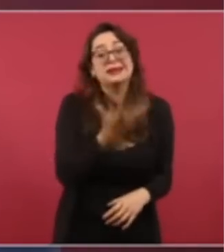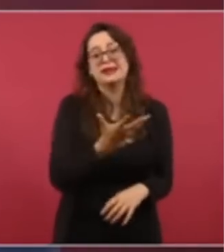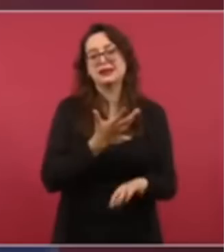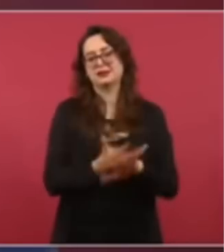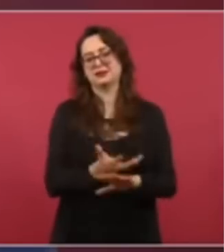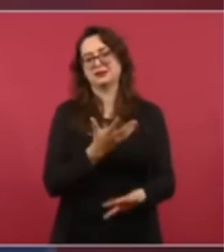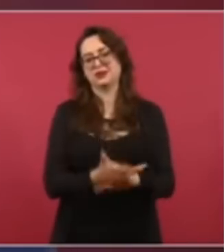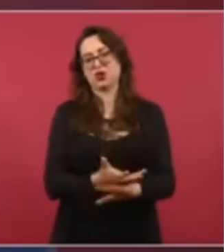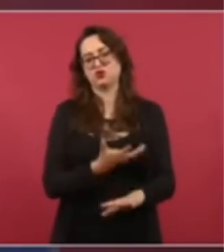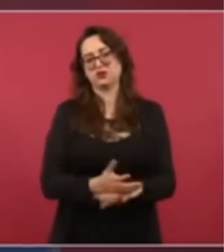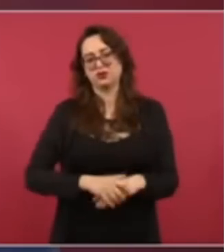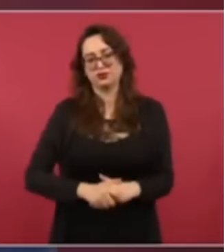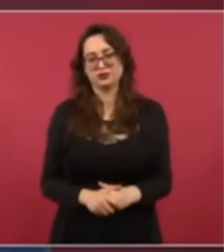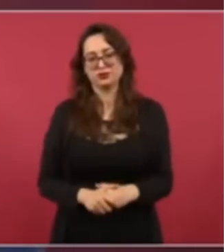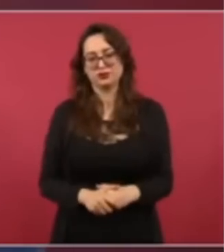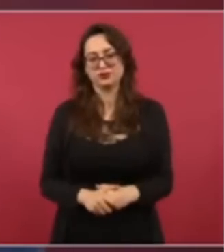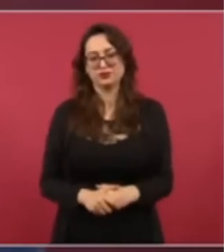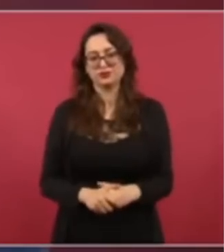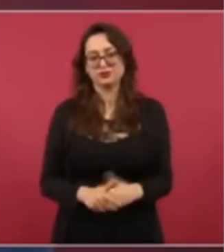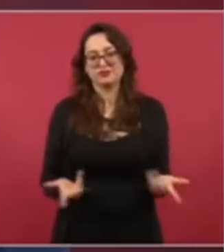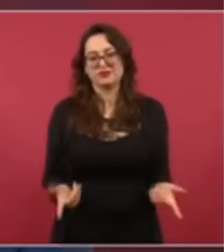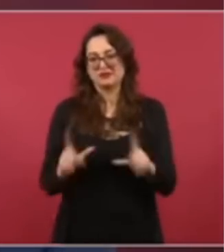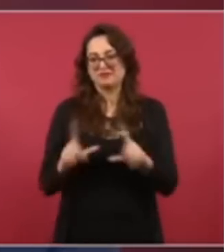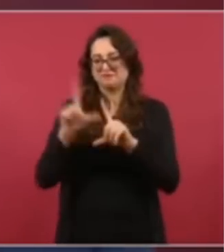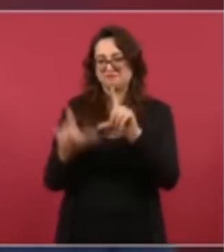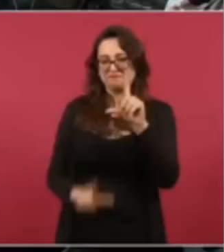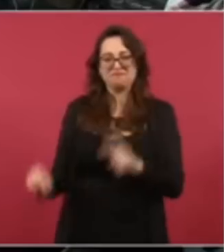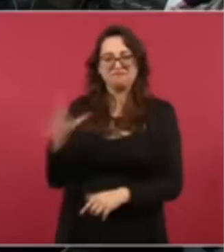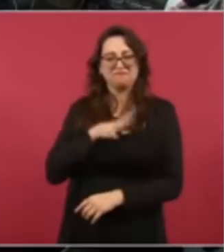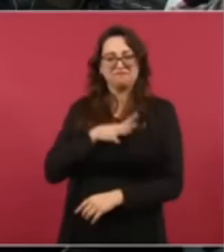les molesta, pues. O sea, pero esto siempre ha sucedido.